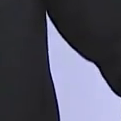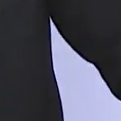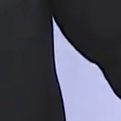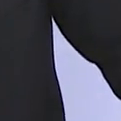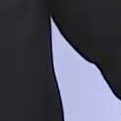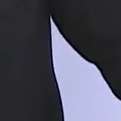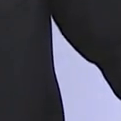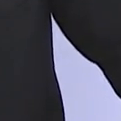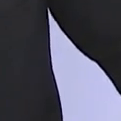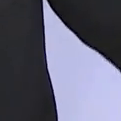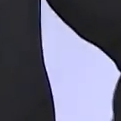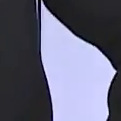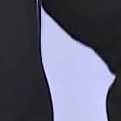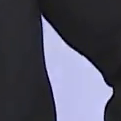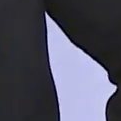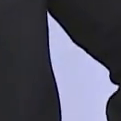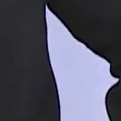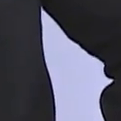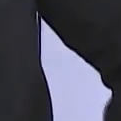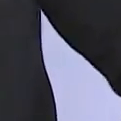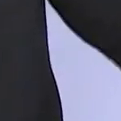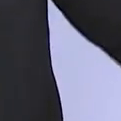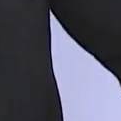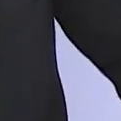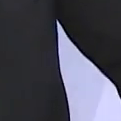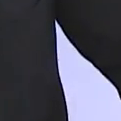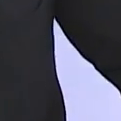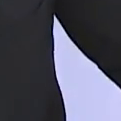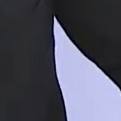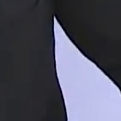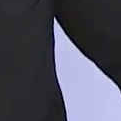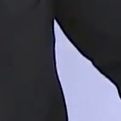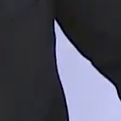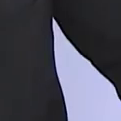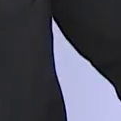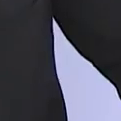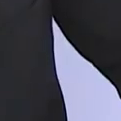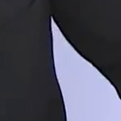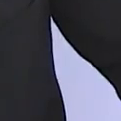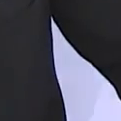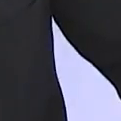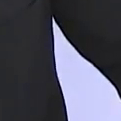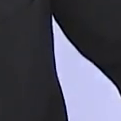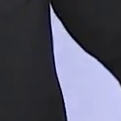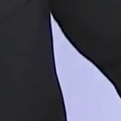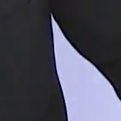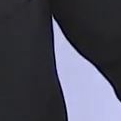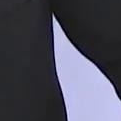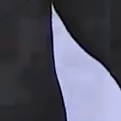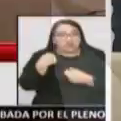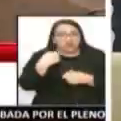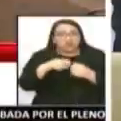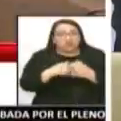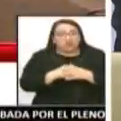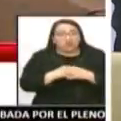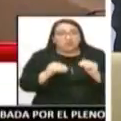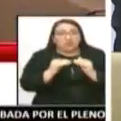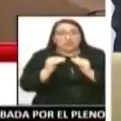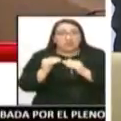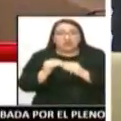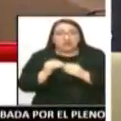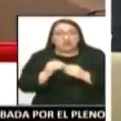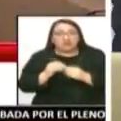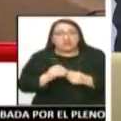referencia a artículos de la Constitución anteriores en esta comisión? ¿Has escuchado algo? ¿Por qué es que se discute